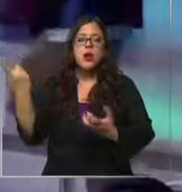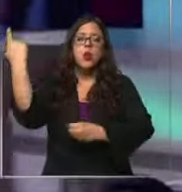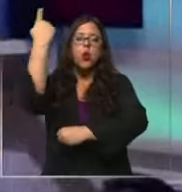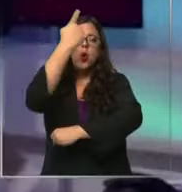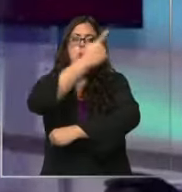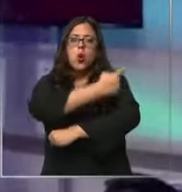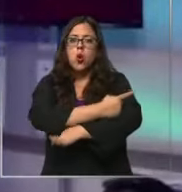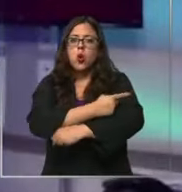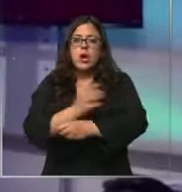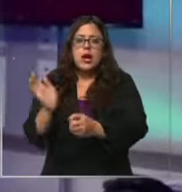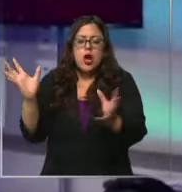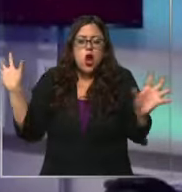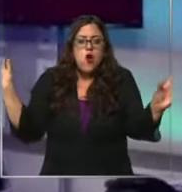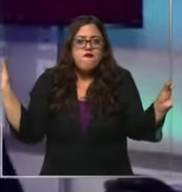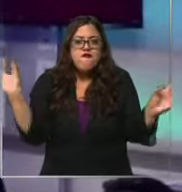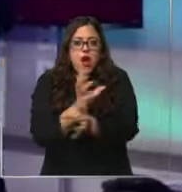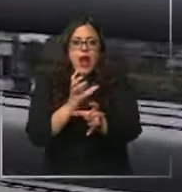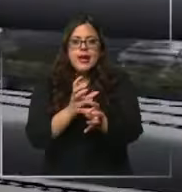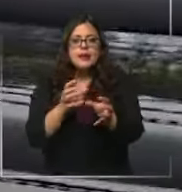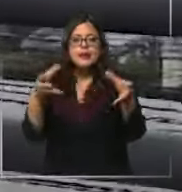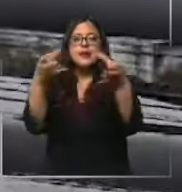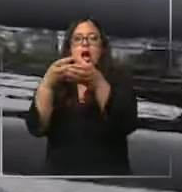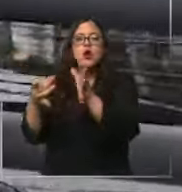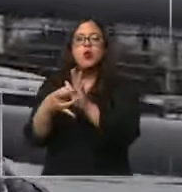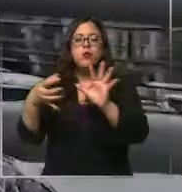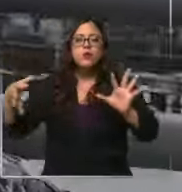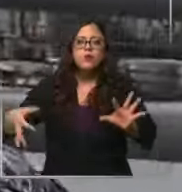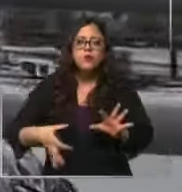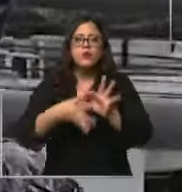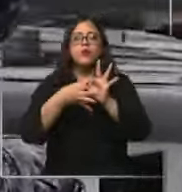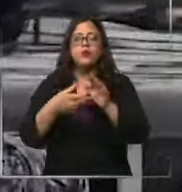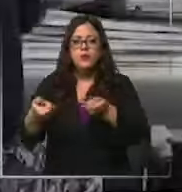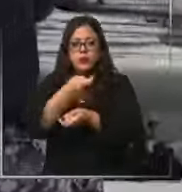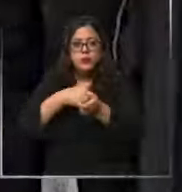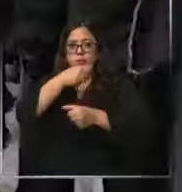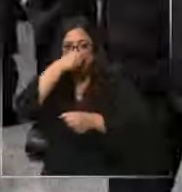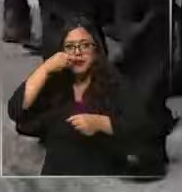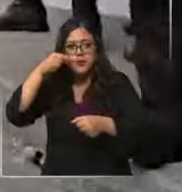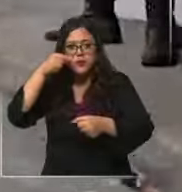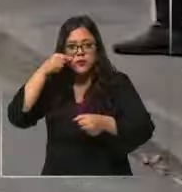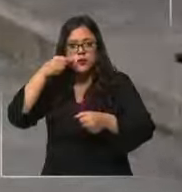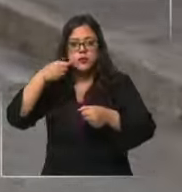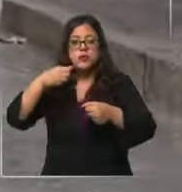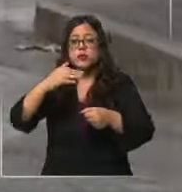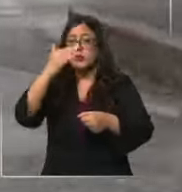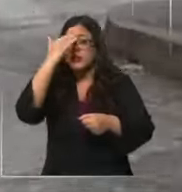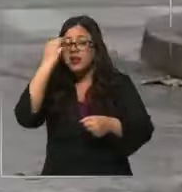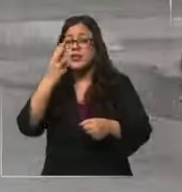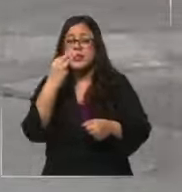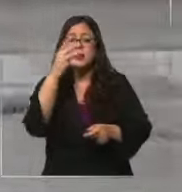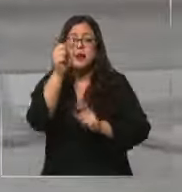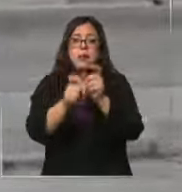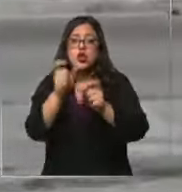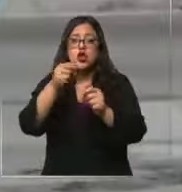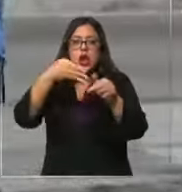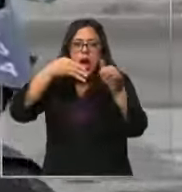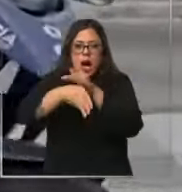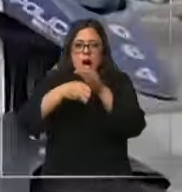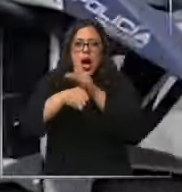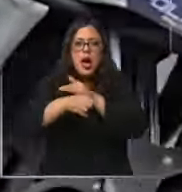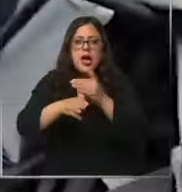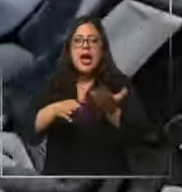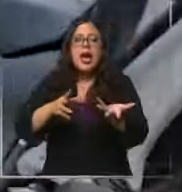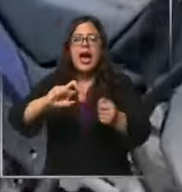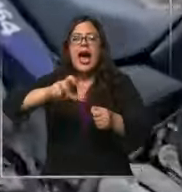jornada de incontrolable violencia a manos de los grupos ligados al crimen y el narcotráfico. El día en que 13 personas entraron a un canal de televisión y tomaron